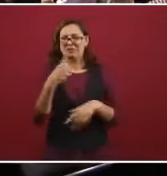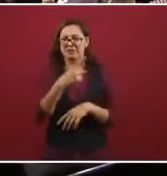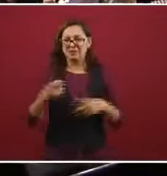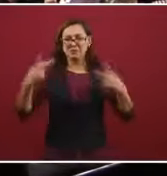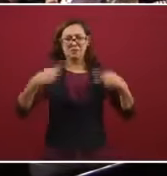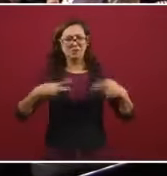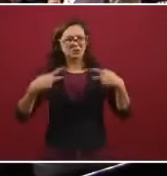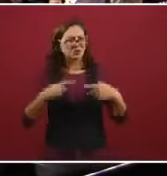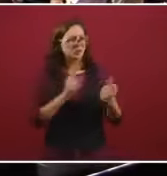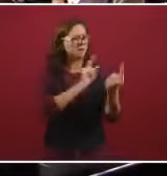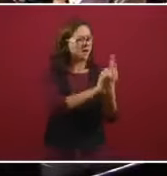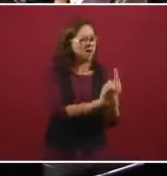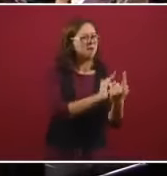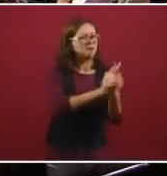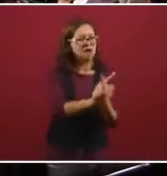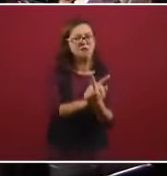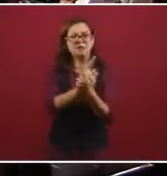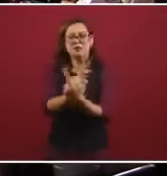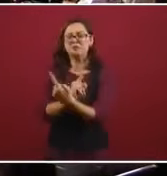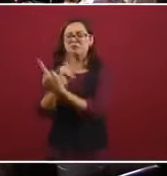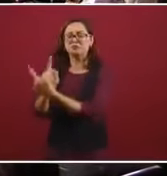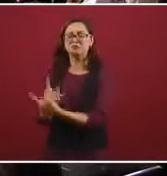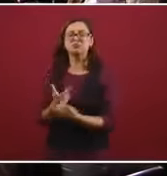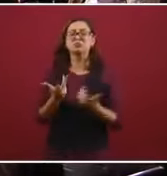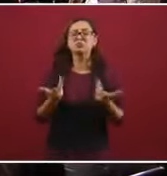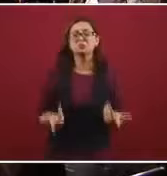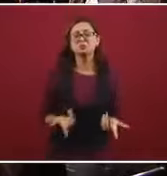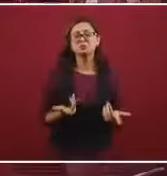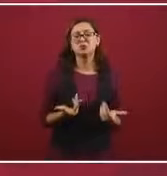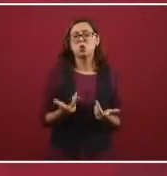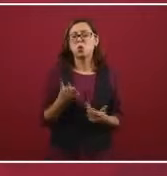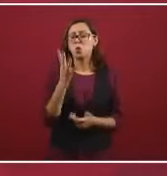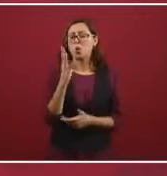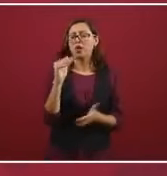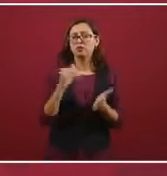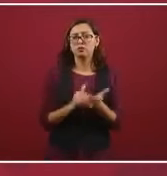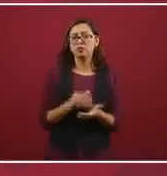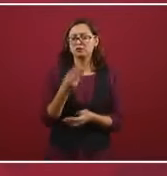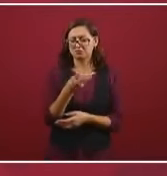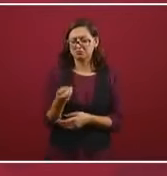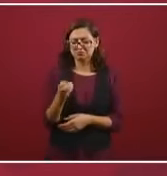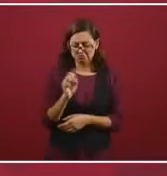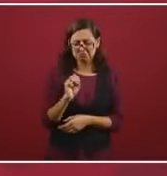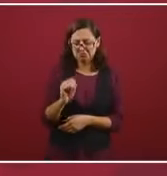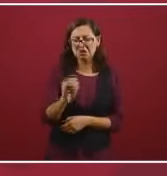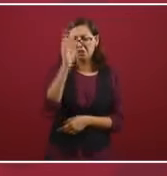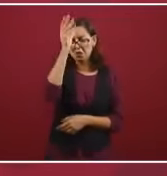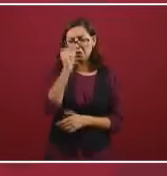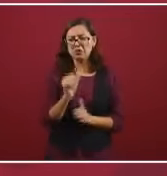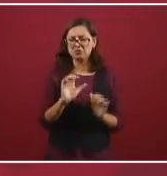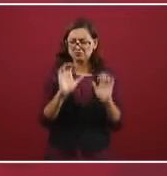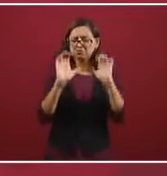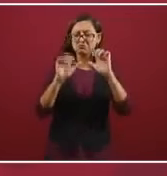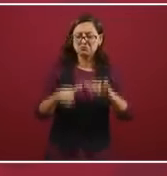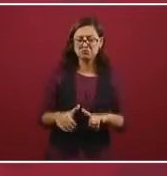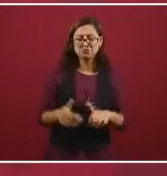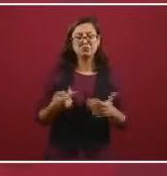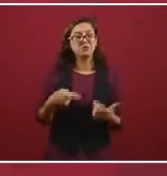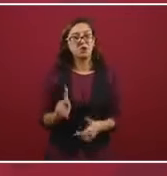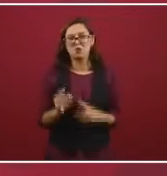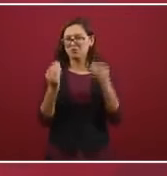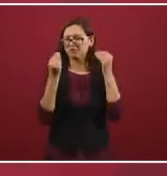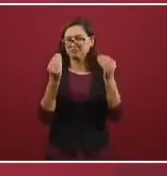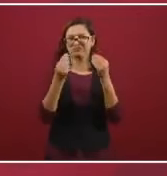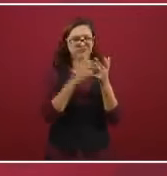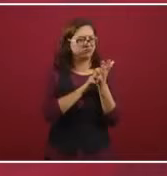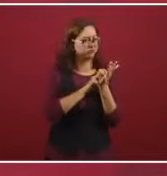allá todo el tiempo, y tiene 4,300 que aceptaron. Y han pasado miles. O sea,